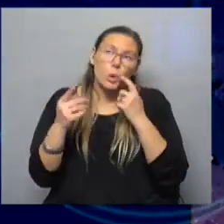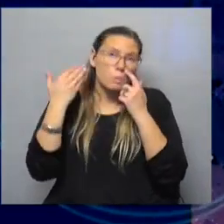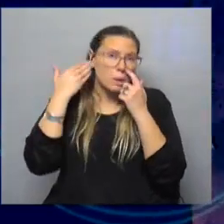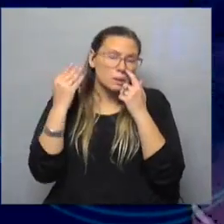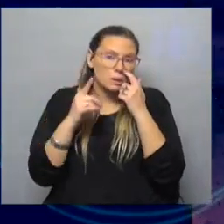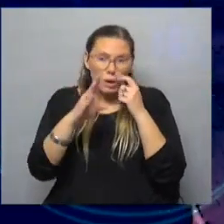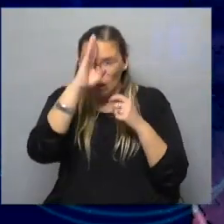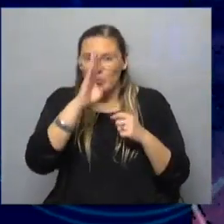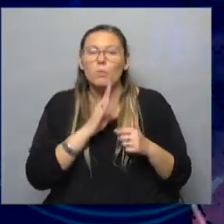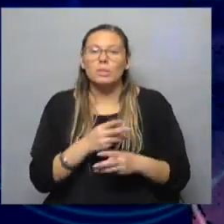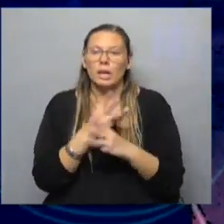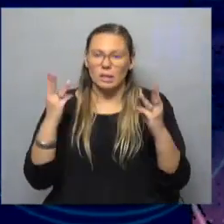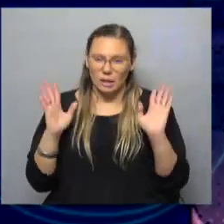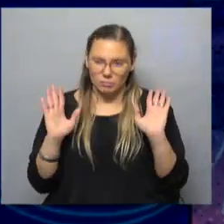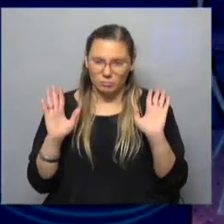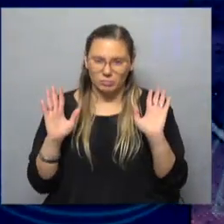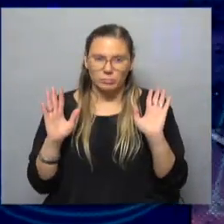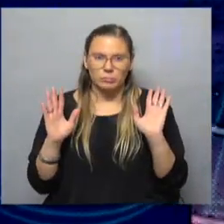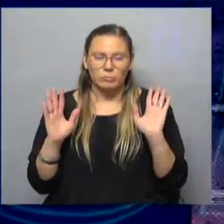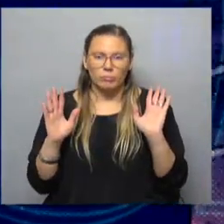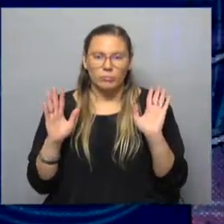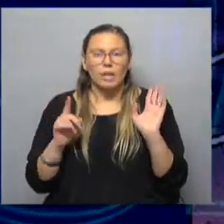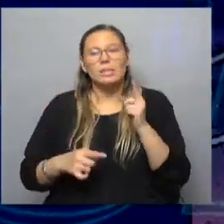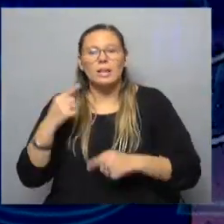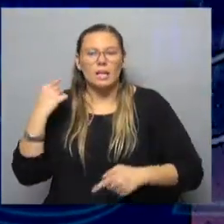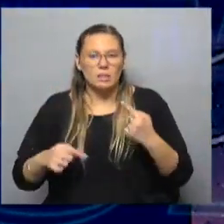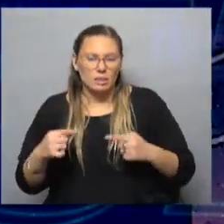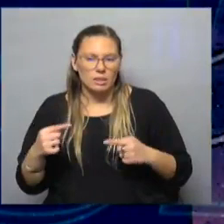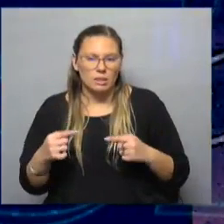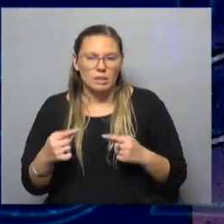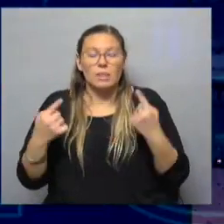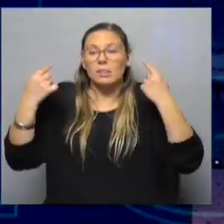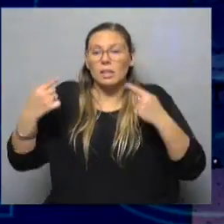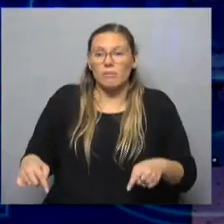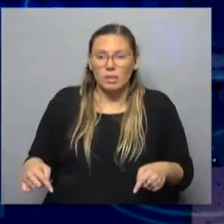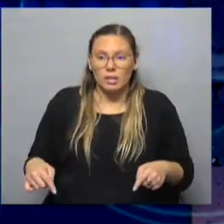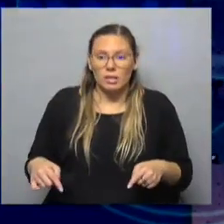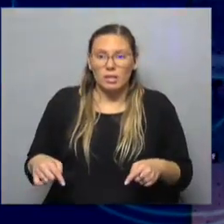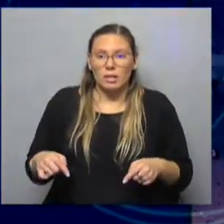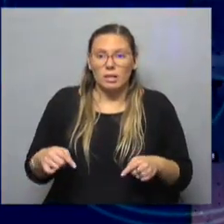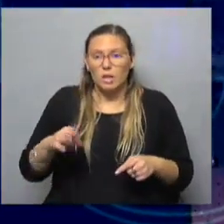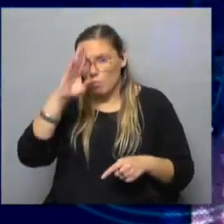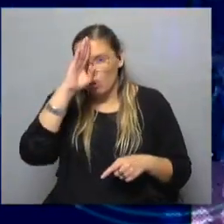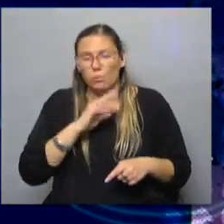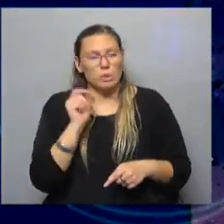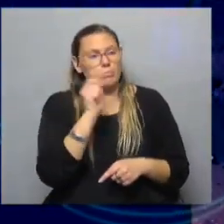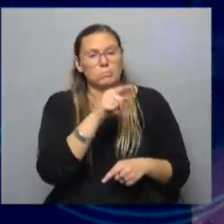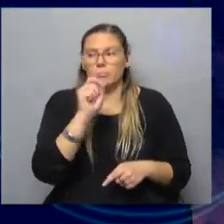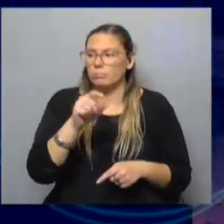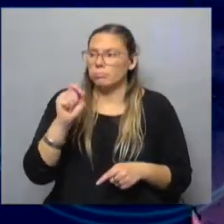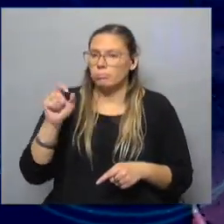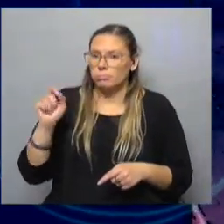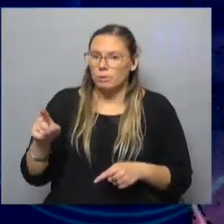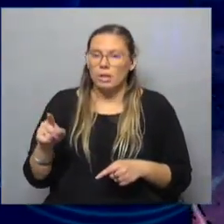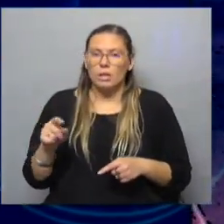De la hipoacusia en general. Claro. Y de las diferencias, digamos, de las diversidades de hipoacusias que existen y de las,